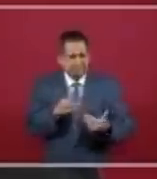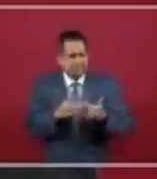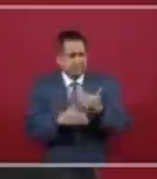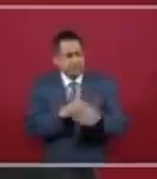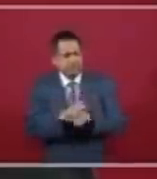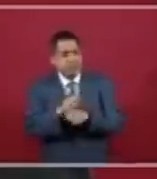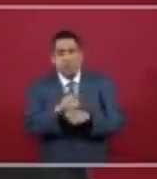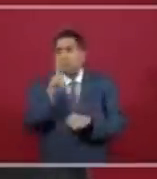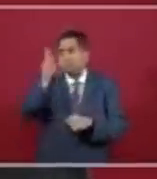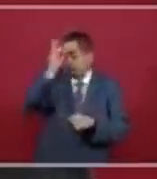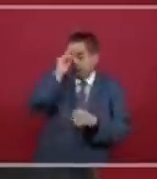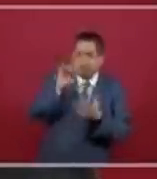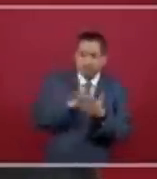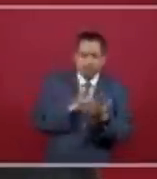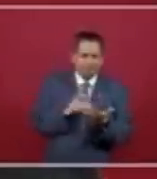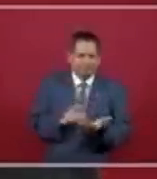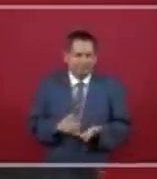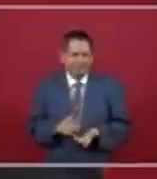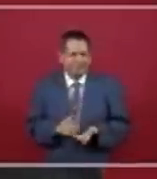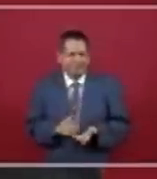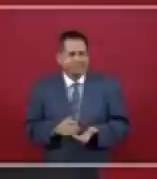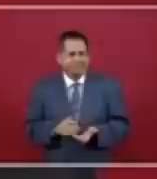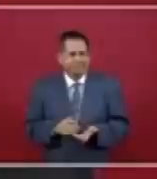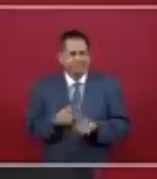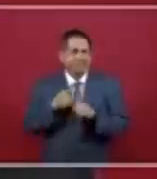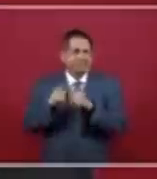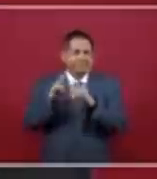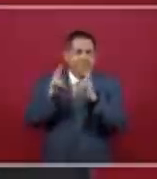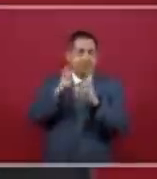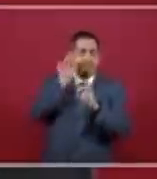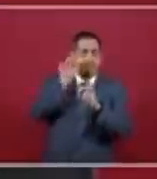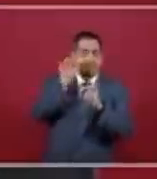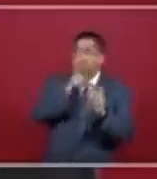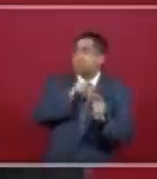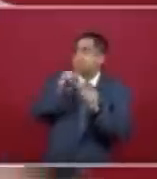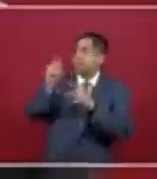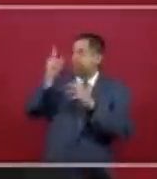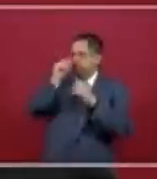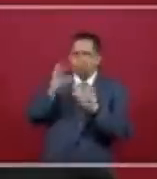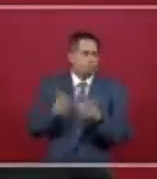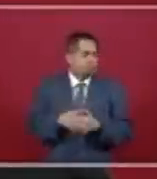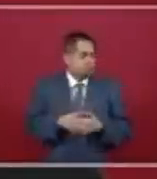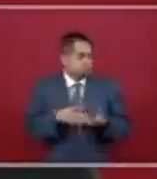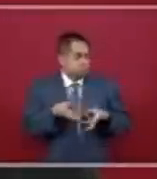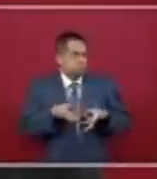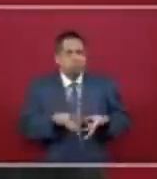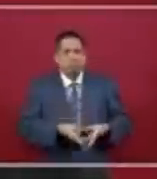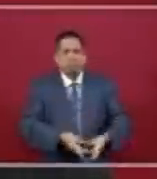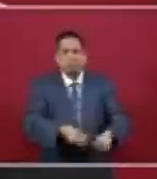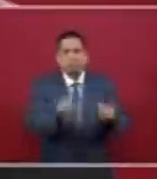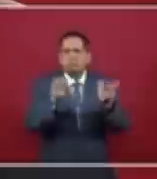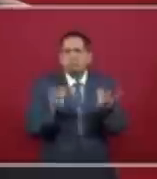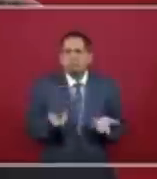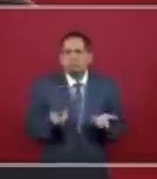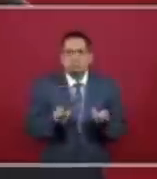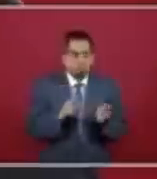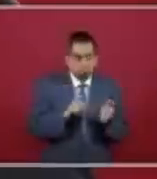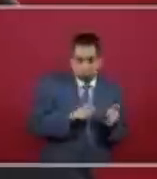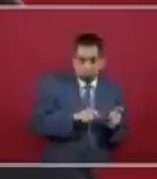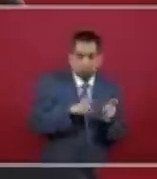llevaban en distintos temas, y ahí se iba todo el presupuesto, no le